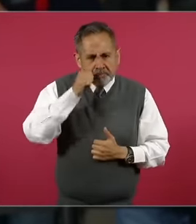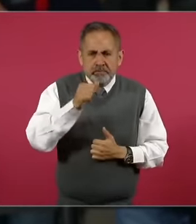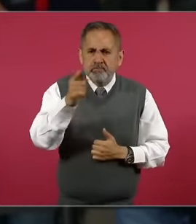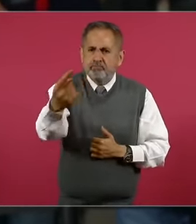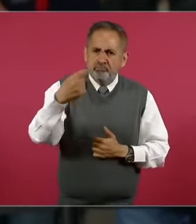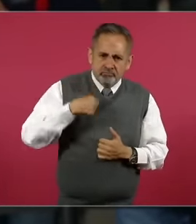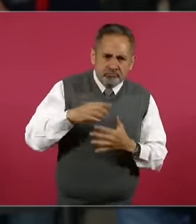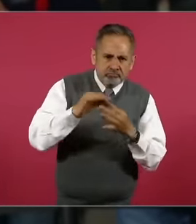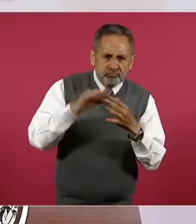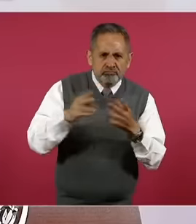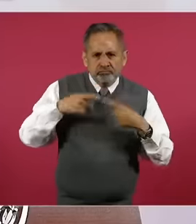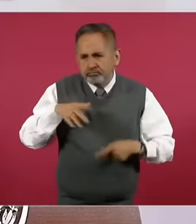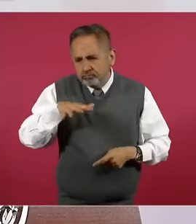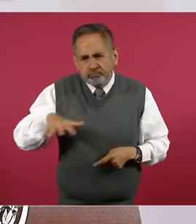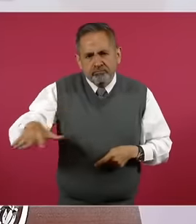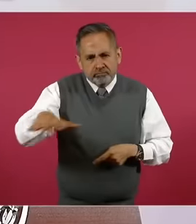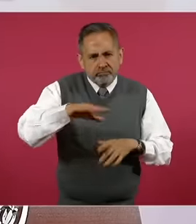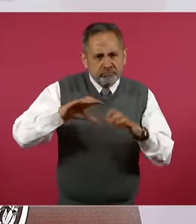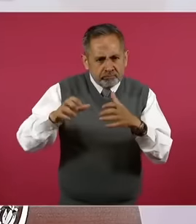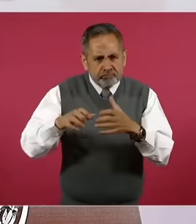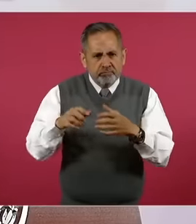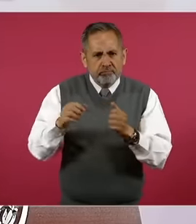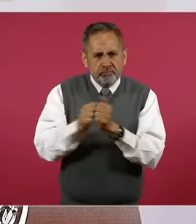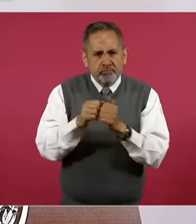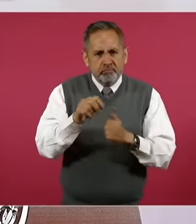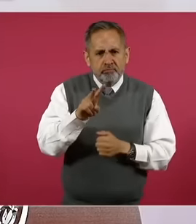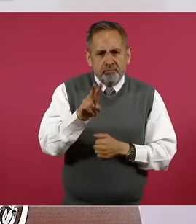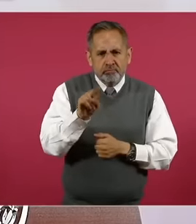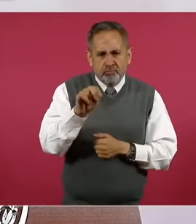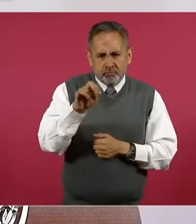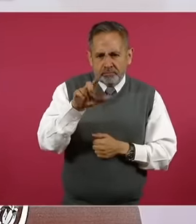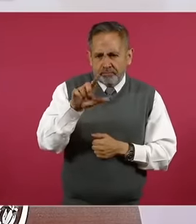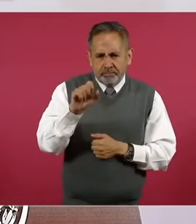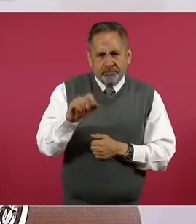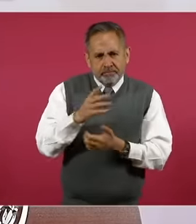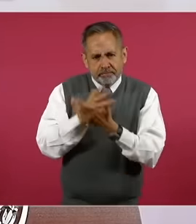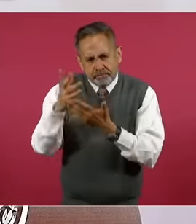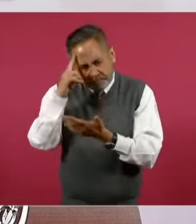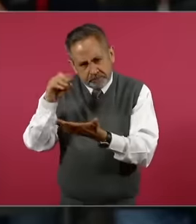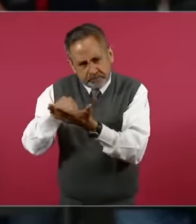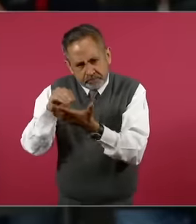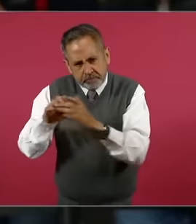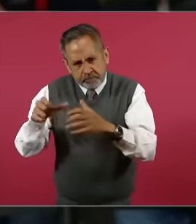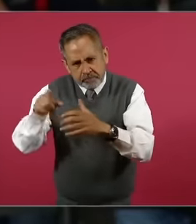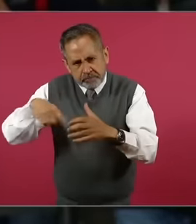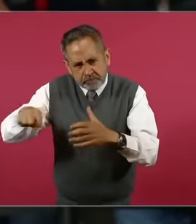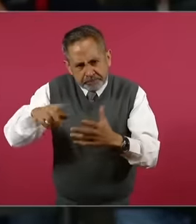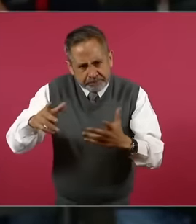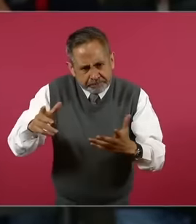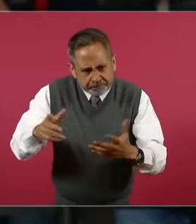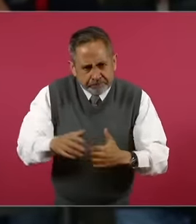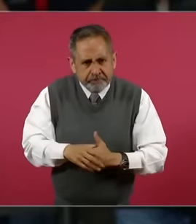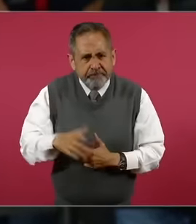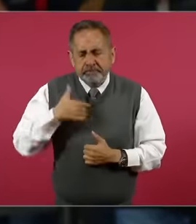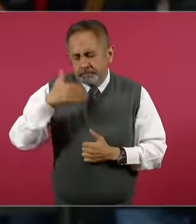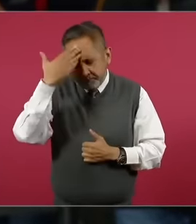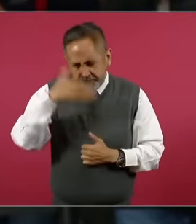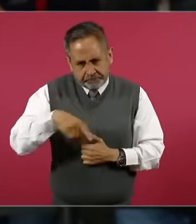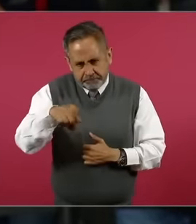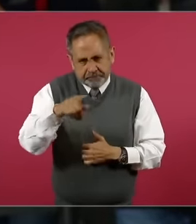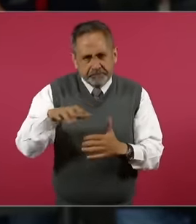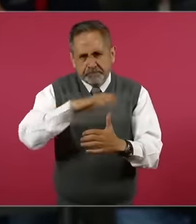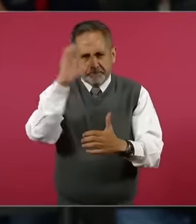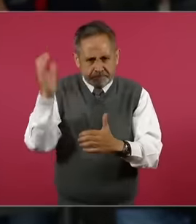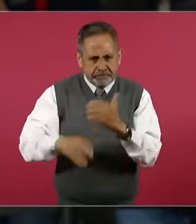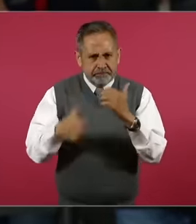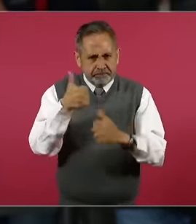referido a población con vulnerabilidad extrema y lo sigue siendo. Sé que ya pues se acaba